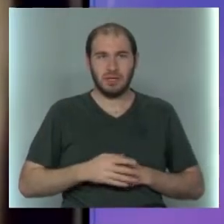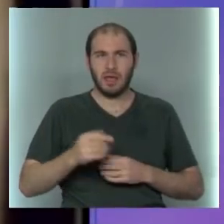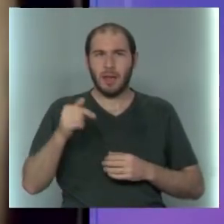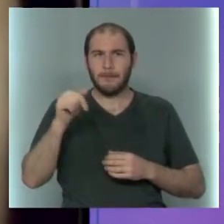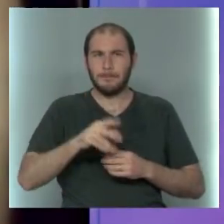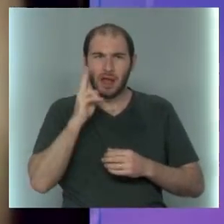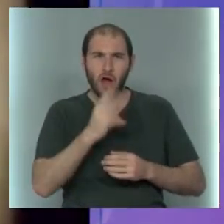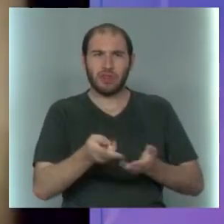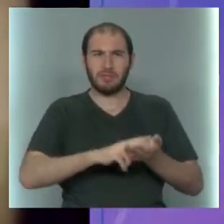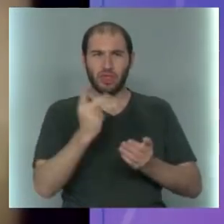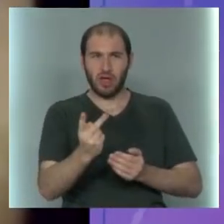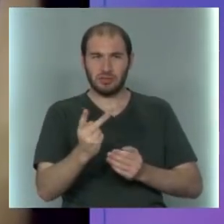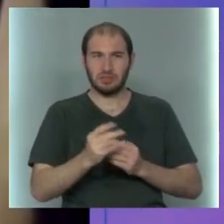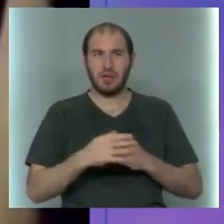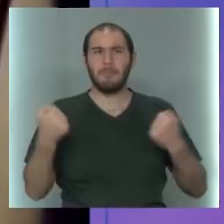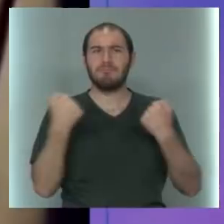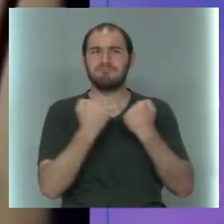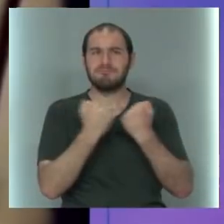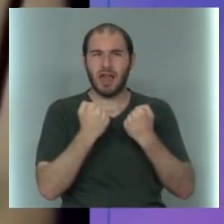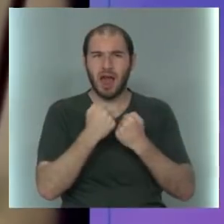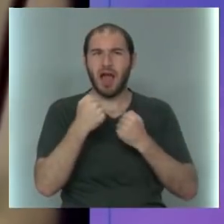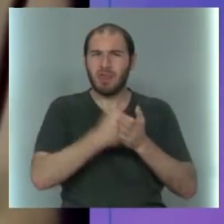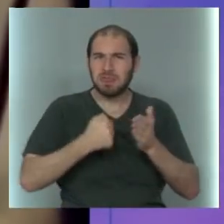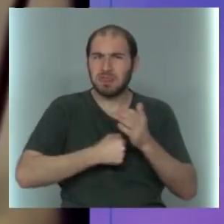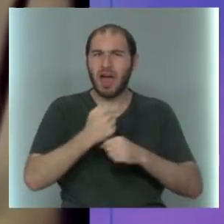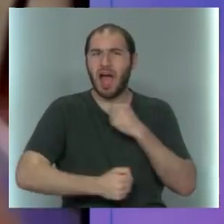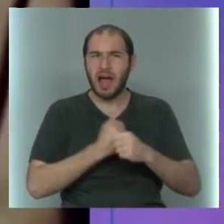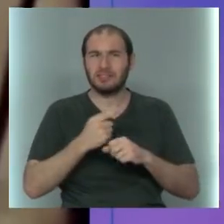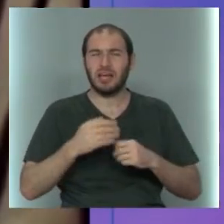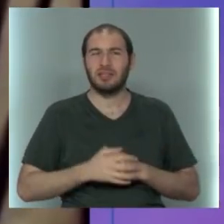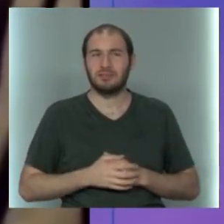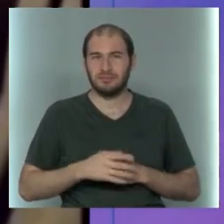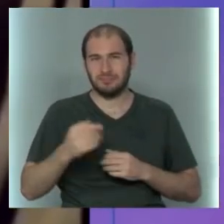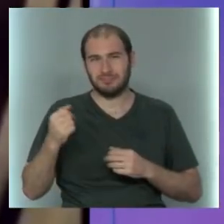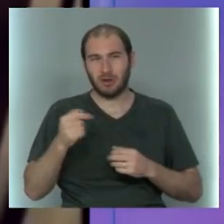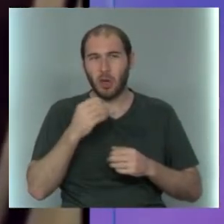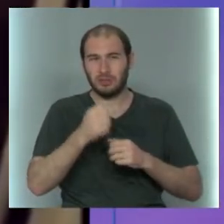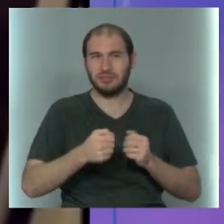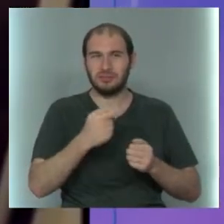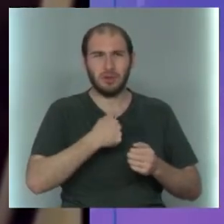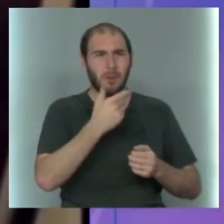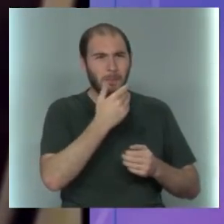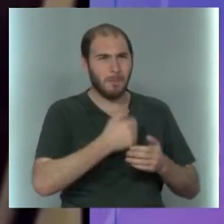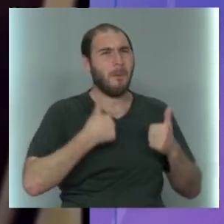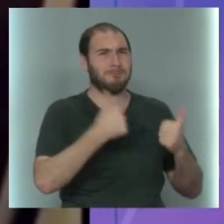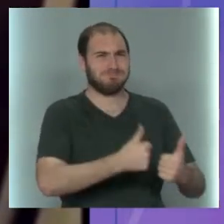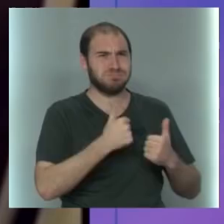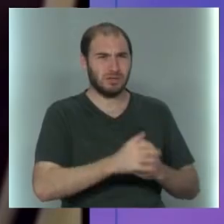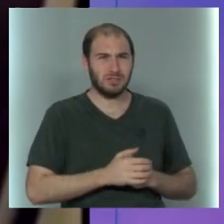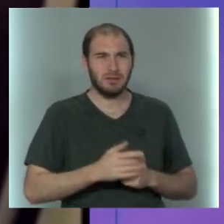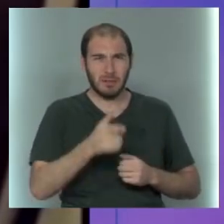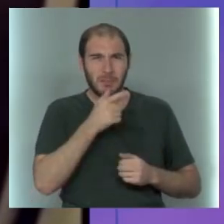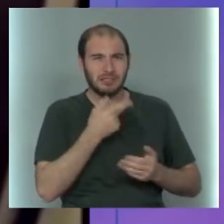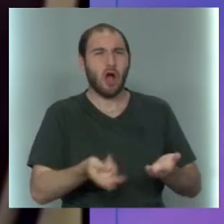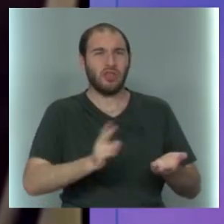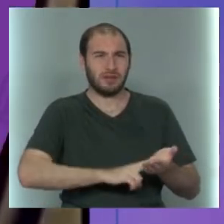two people who won't stop fighting until there's a cure. I'm still bad. I think I'll make a